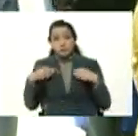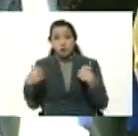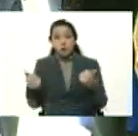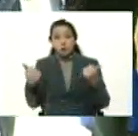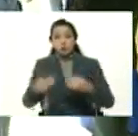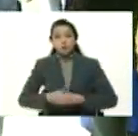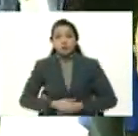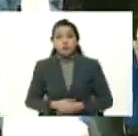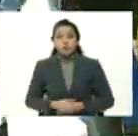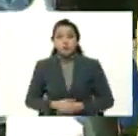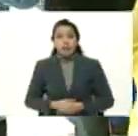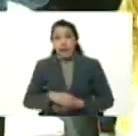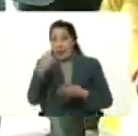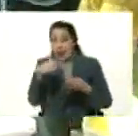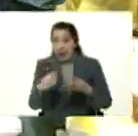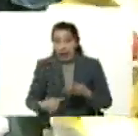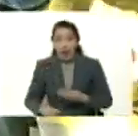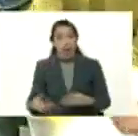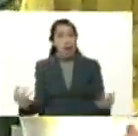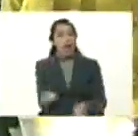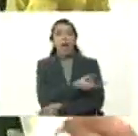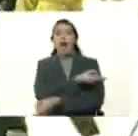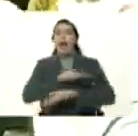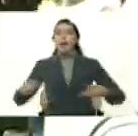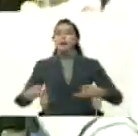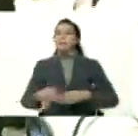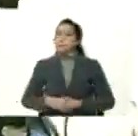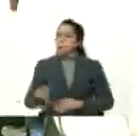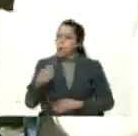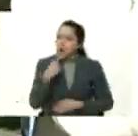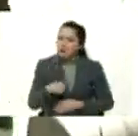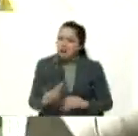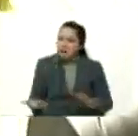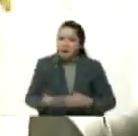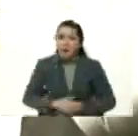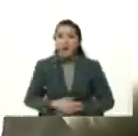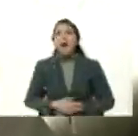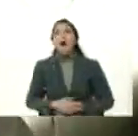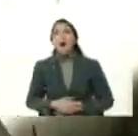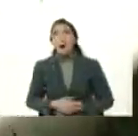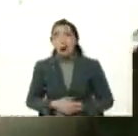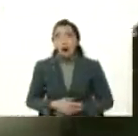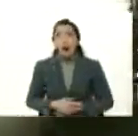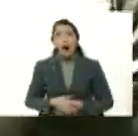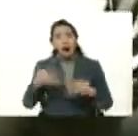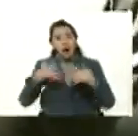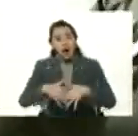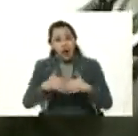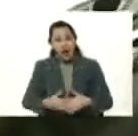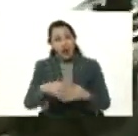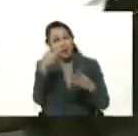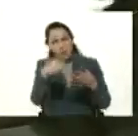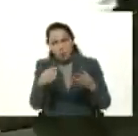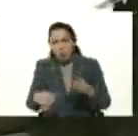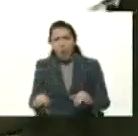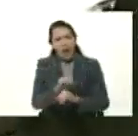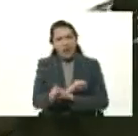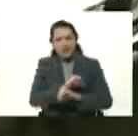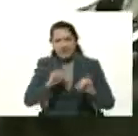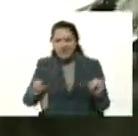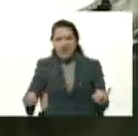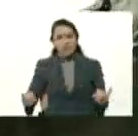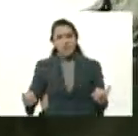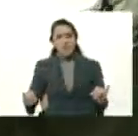Todos estos productos son de gran calidad. ¿Qué me ibas a decir, Ricardo? Por ejemplo, en este sector es muy interesante. Los productos terminados que